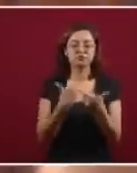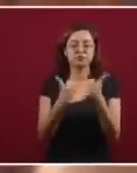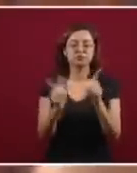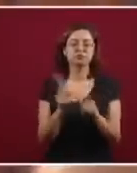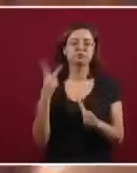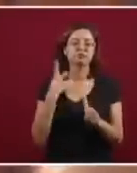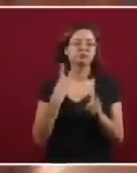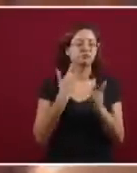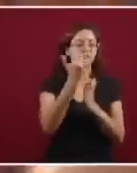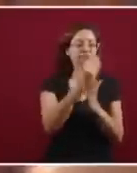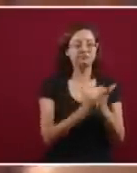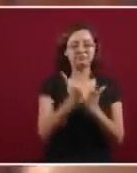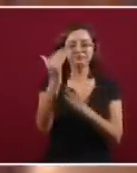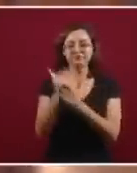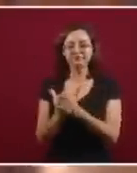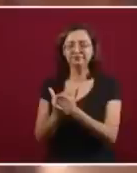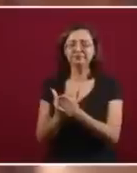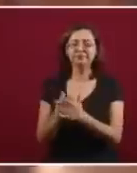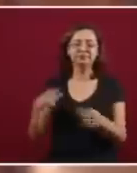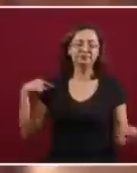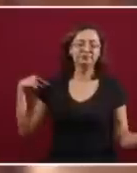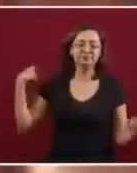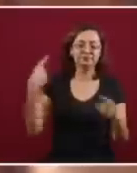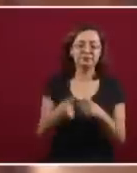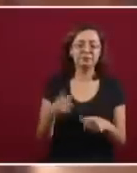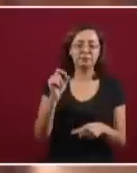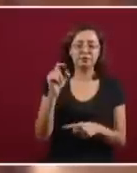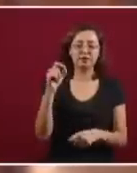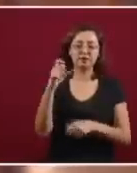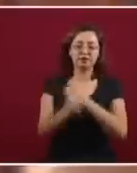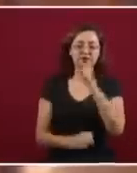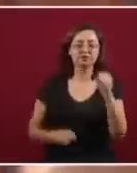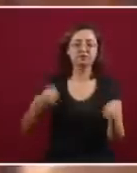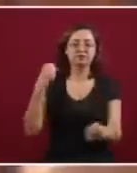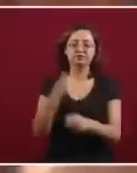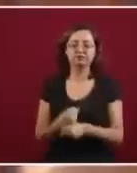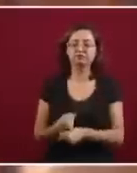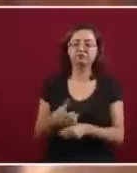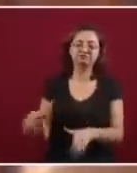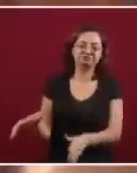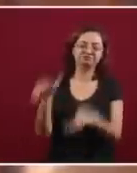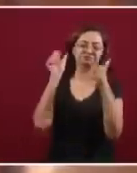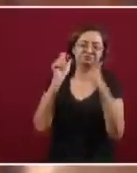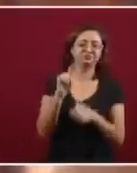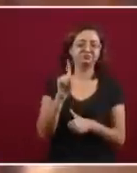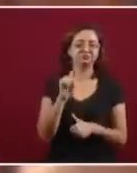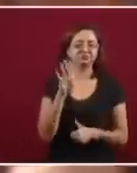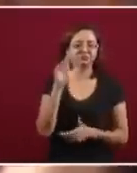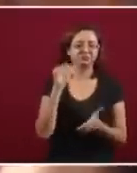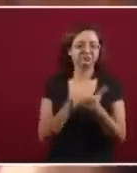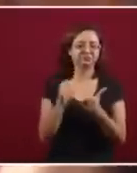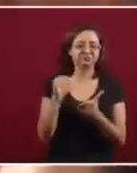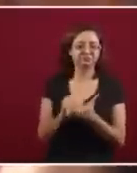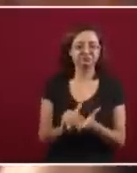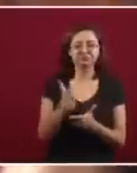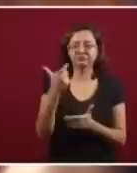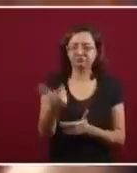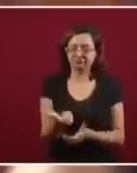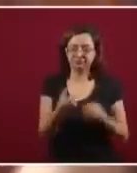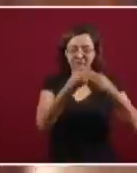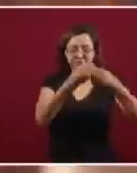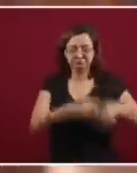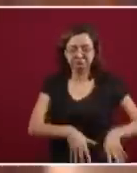políticos que las últimas dos décadas pues se llevaron de las arcas 75 mil millones de pesos qué opinión le merece y